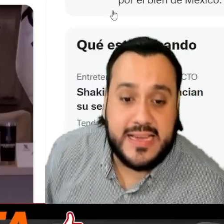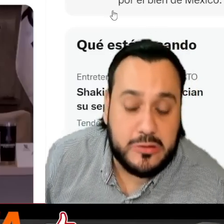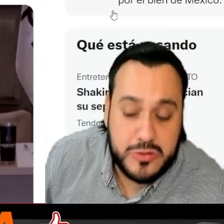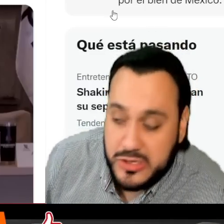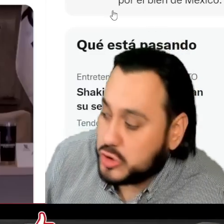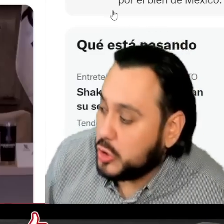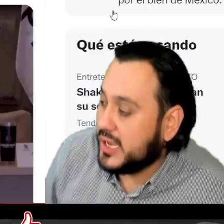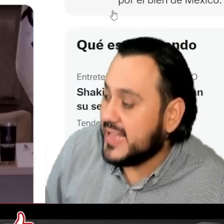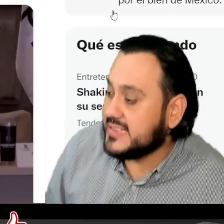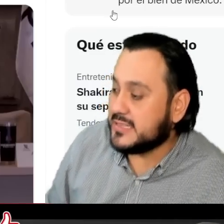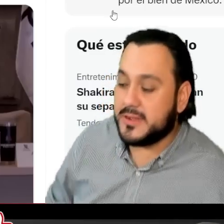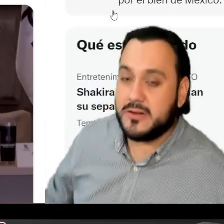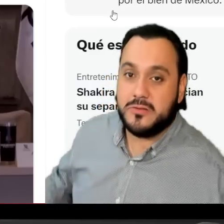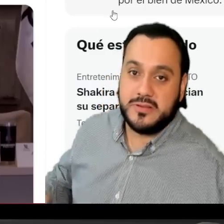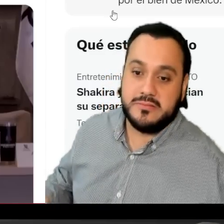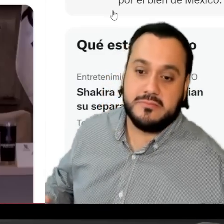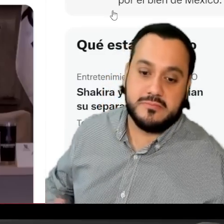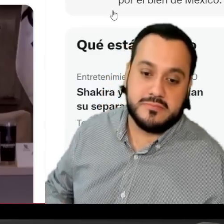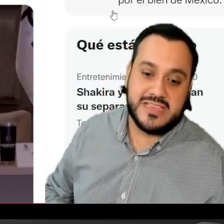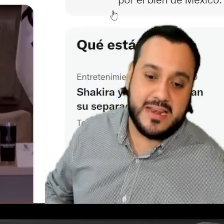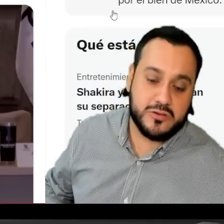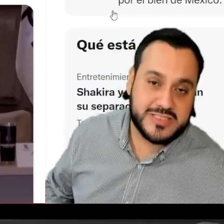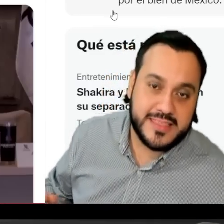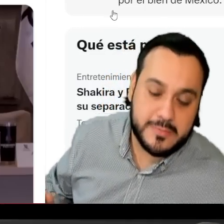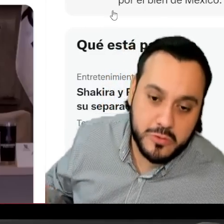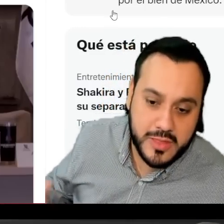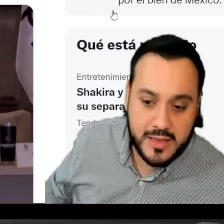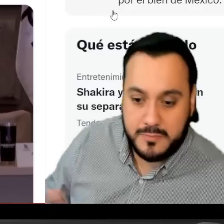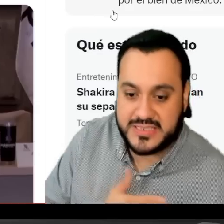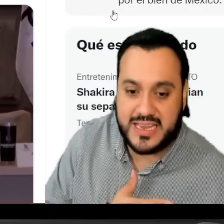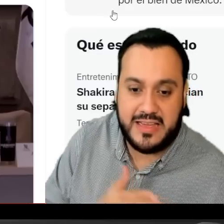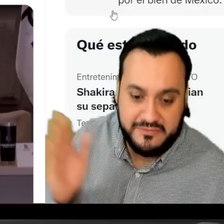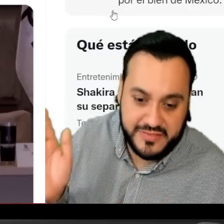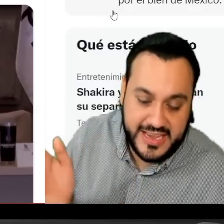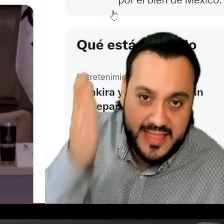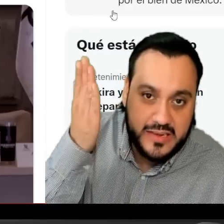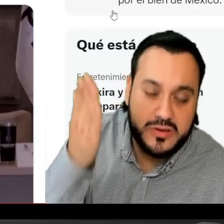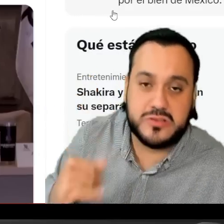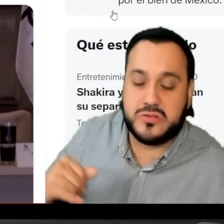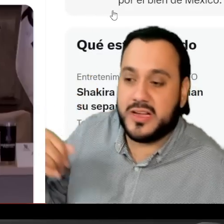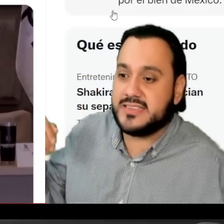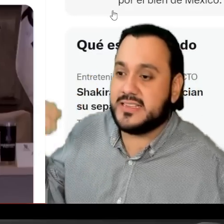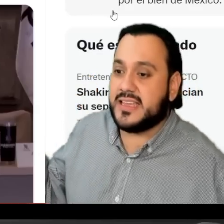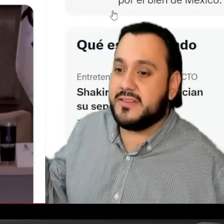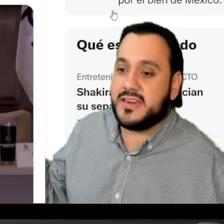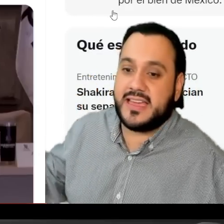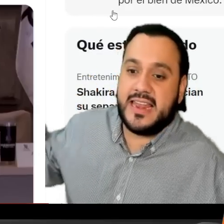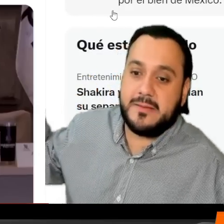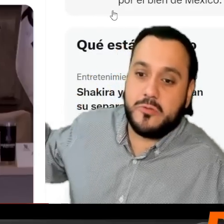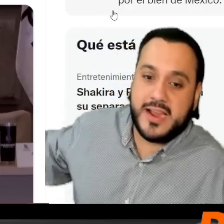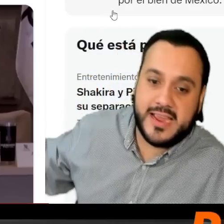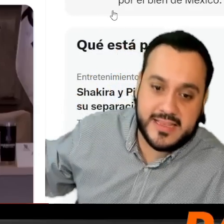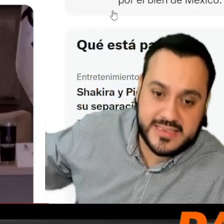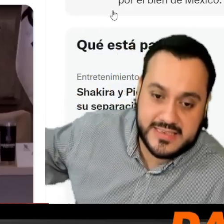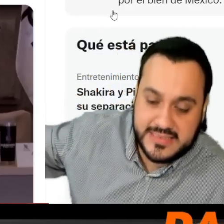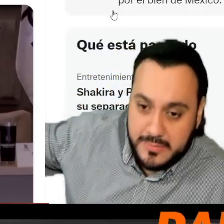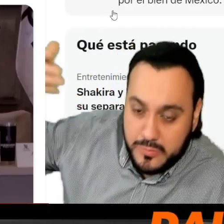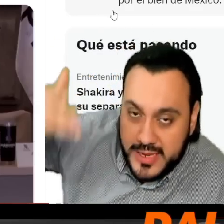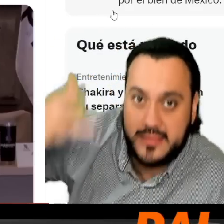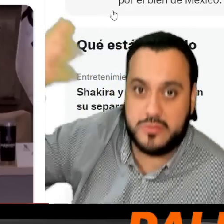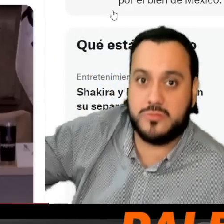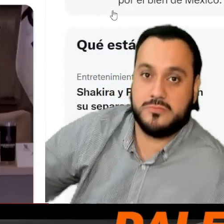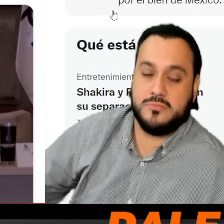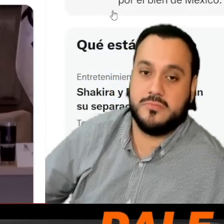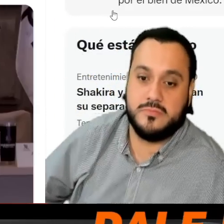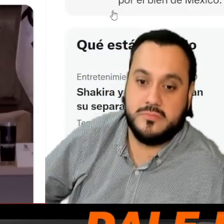a que los niños con cáncer bueno ya no están de moda pues a la fregada a los niños con cáncer que viene que las mujeres que se están